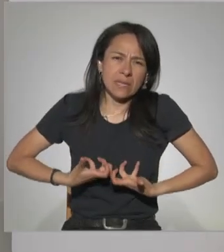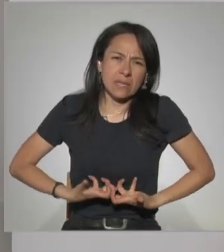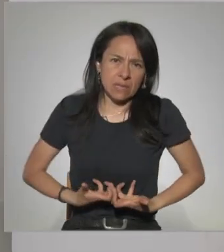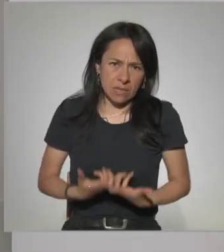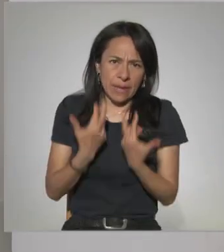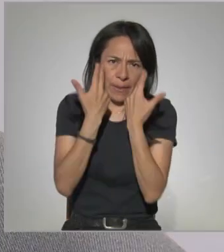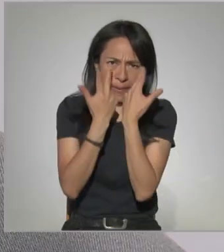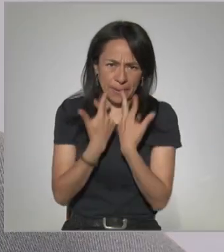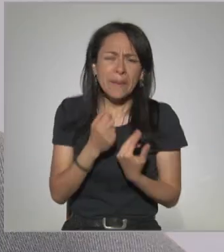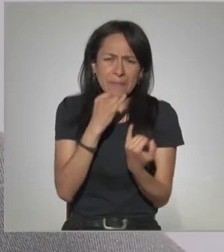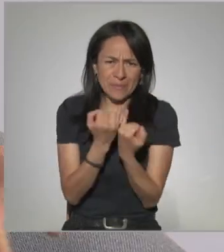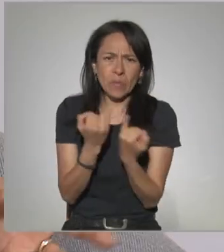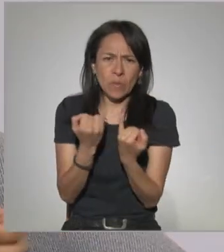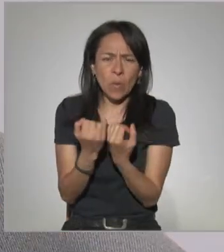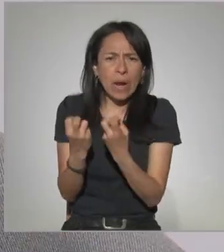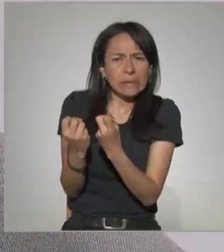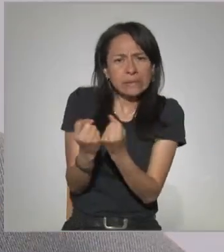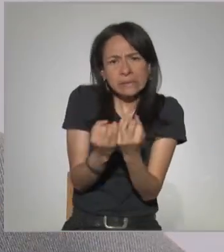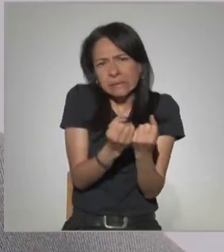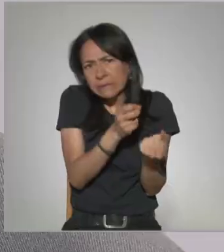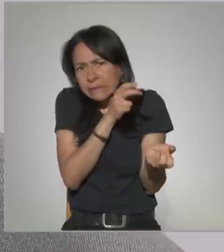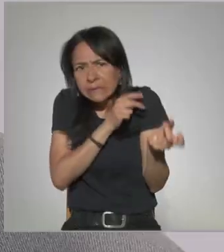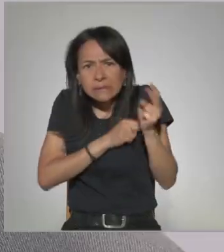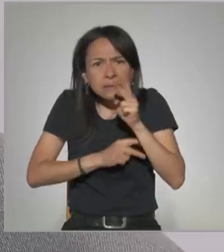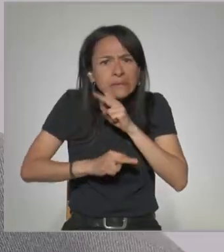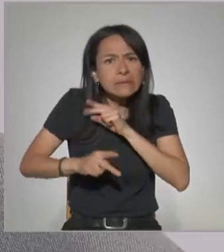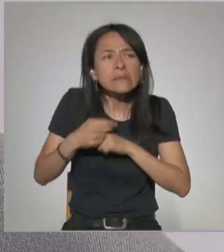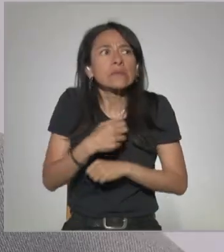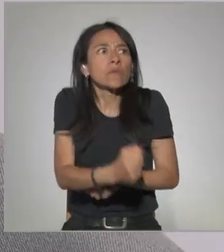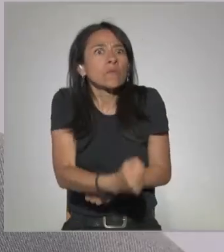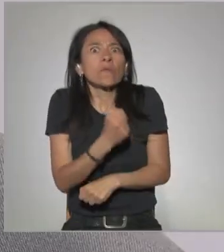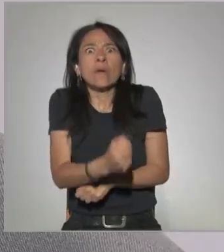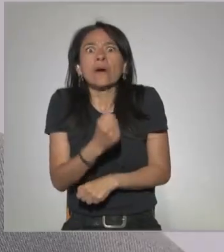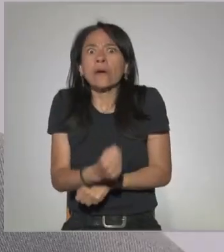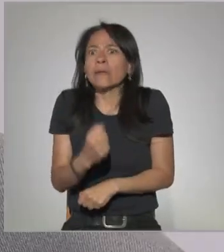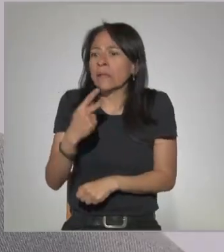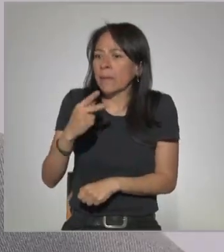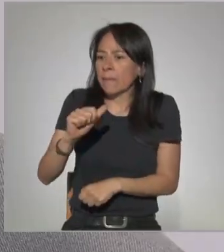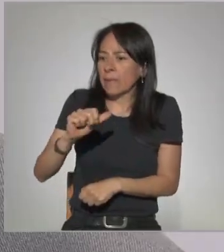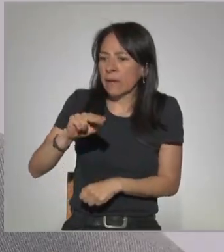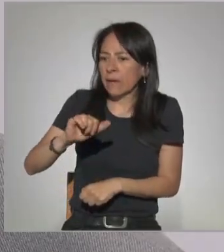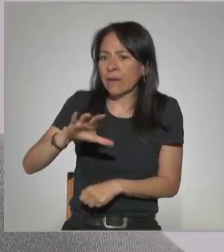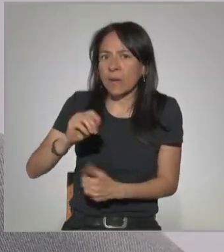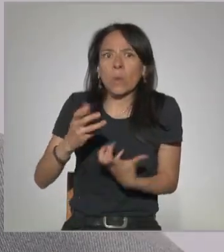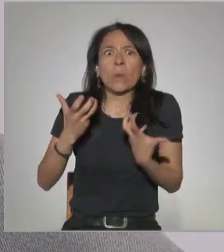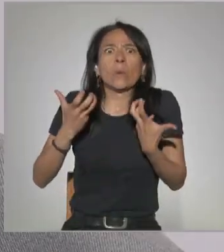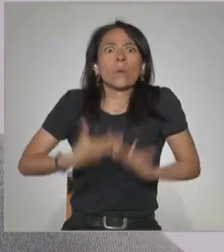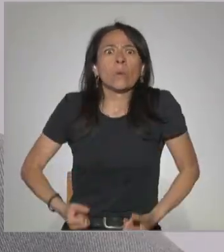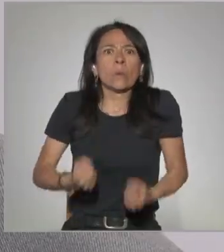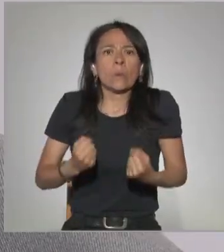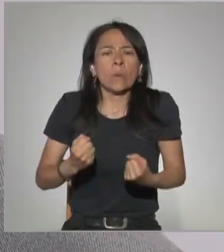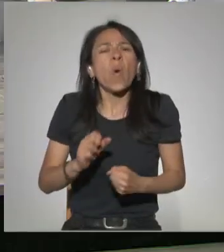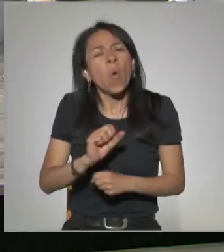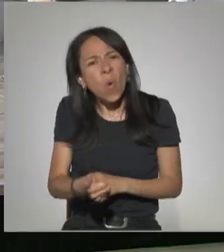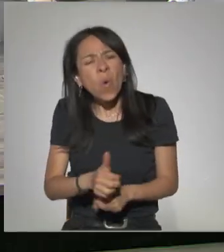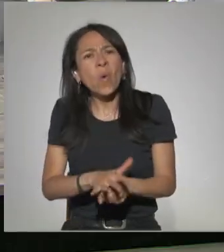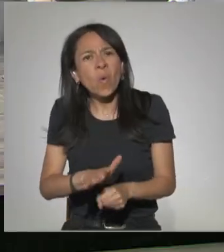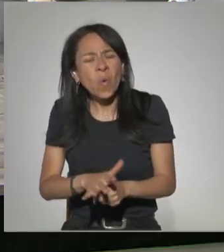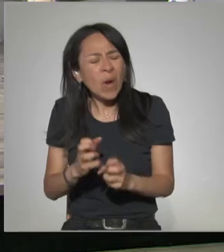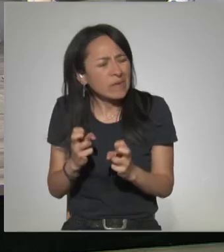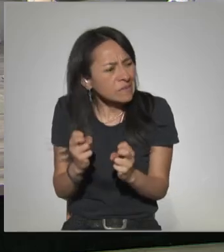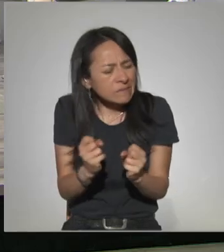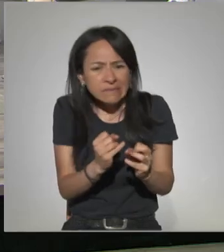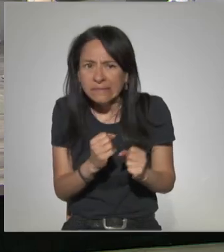ansiedad. Desde ataques de pánico o algo que se llama trastorno de ansiedad generalizada, que justamente es como basal todo el tiempo de ansiedad,